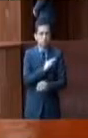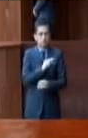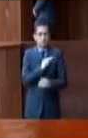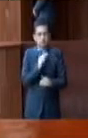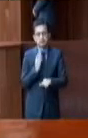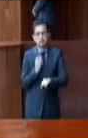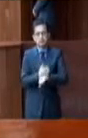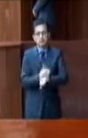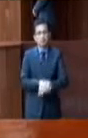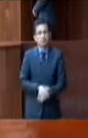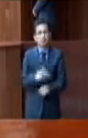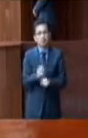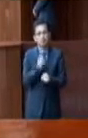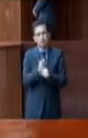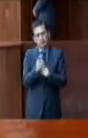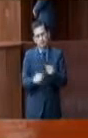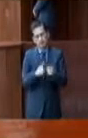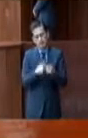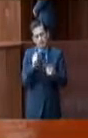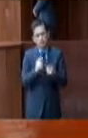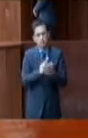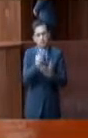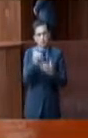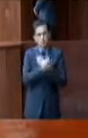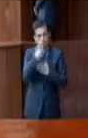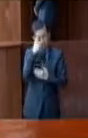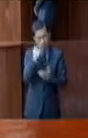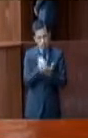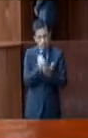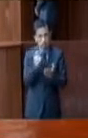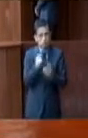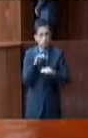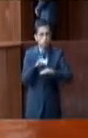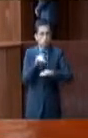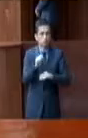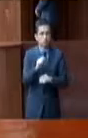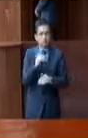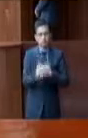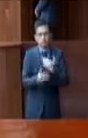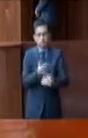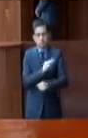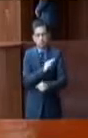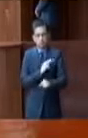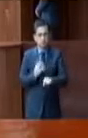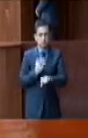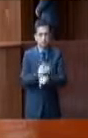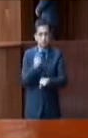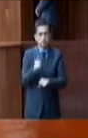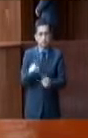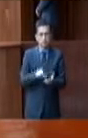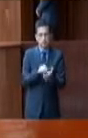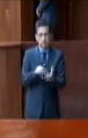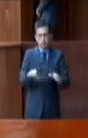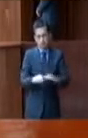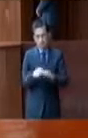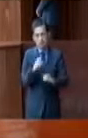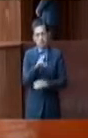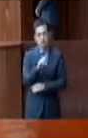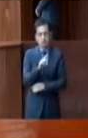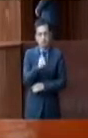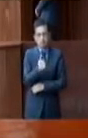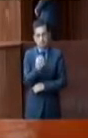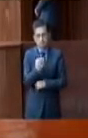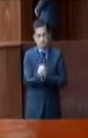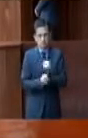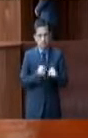en primer lugar me refiero al proyecto de sentencia relativo al procedimiento especial sancionador de órgano central 36 de este